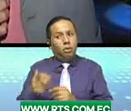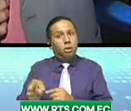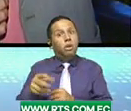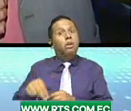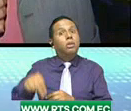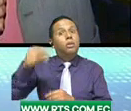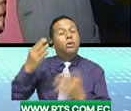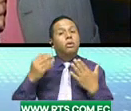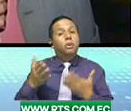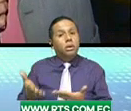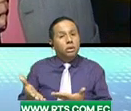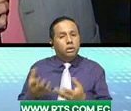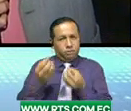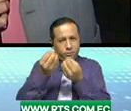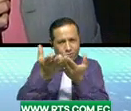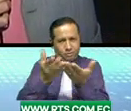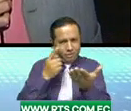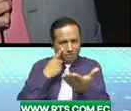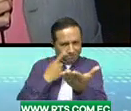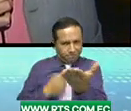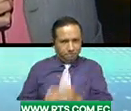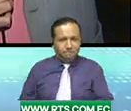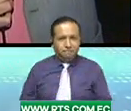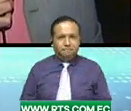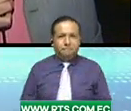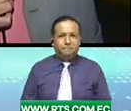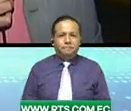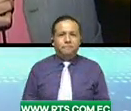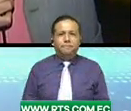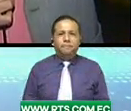en el norte de Guayaquil. Adelante, Julio, con el reporte.